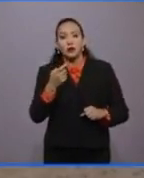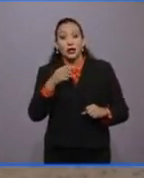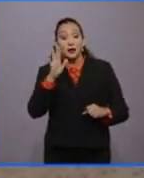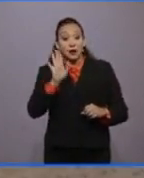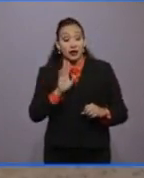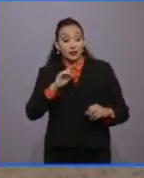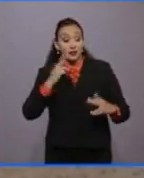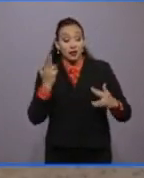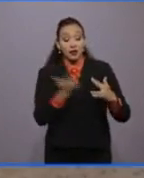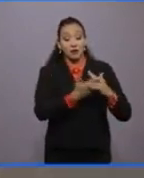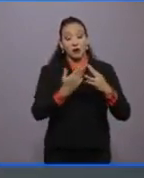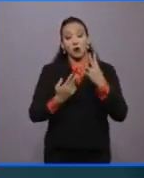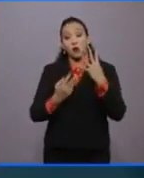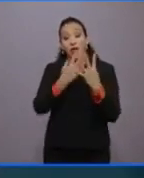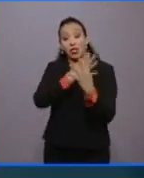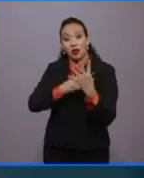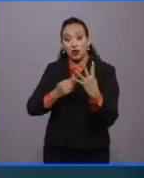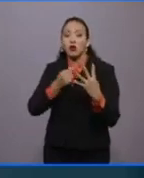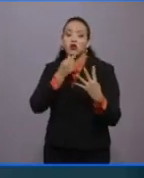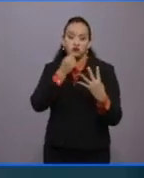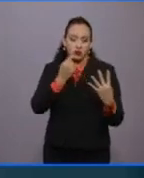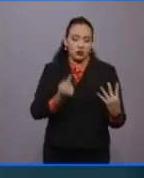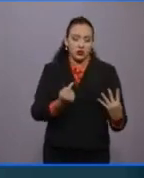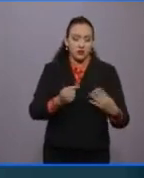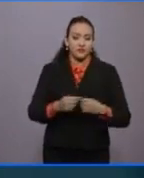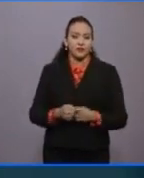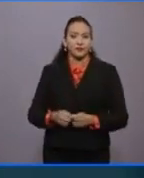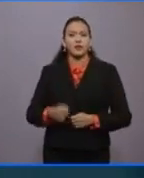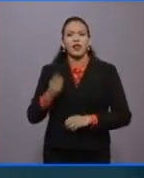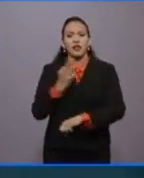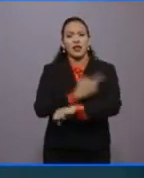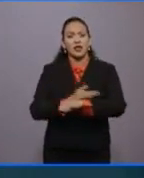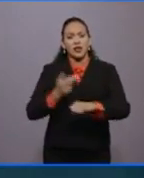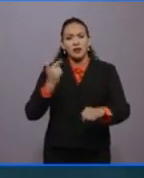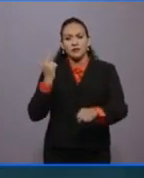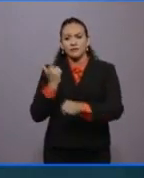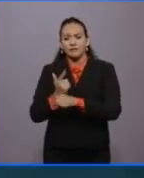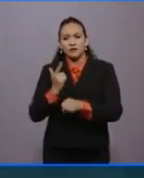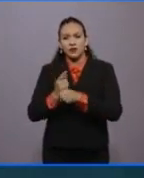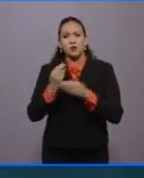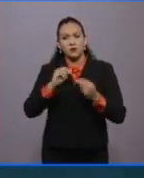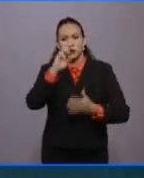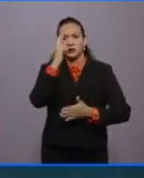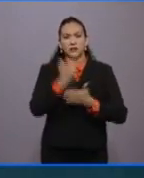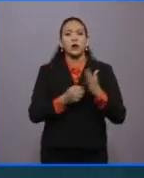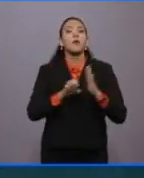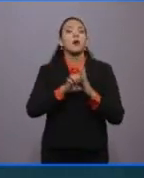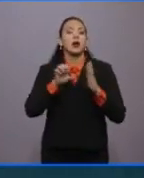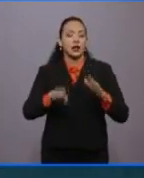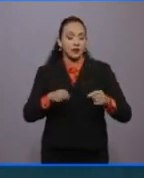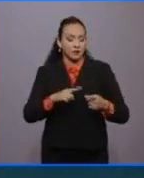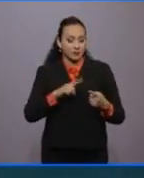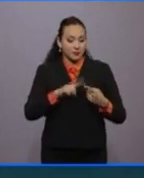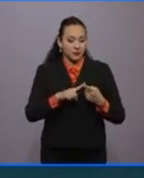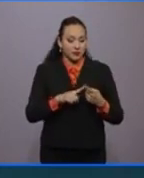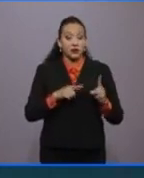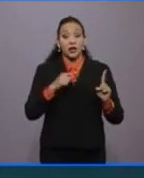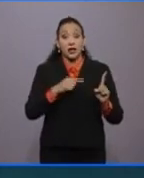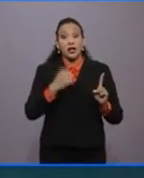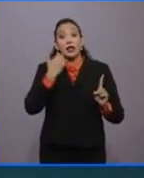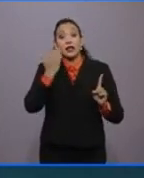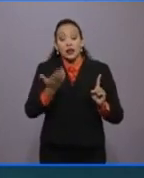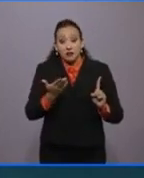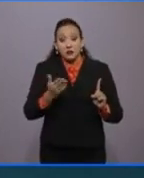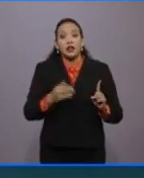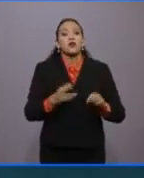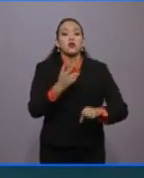hijos menores de edad. Durante el proceso, señaló, ocurrieron múltiples violaciones, como fueron acogerse a un